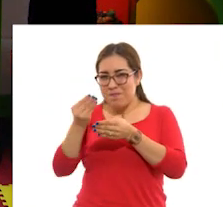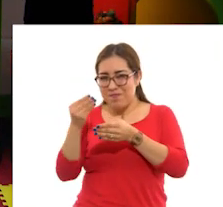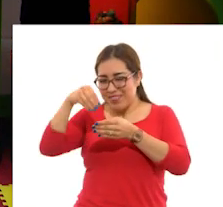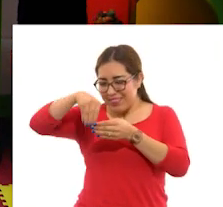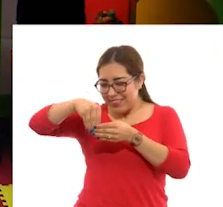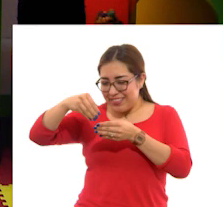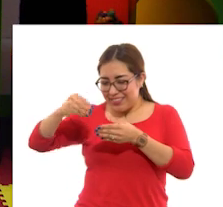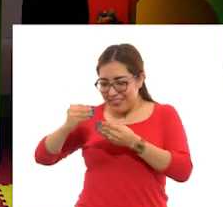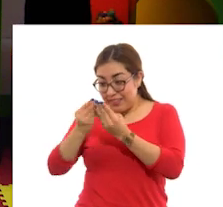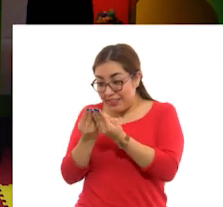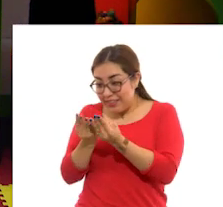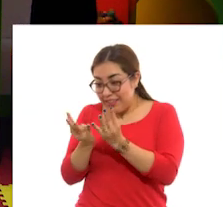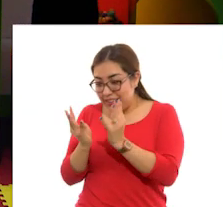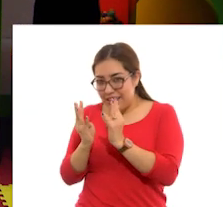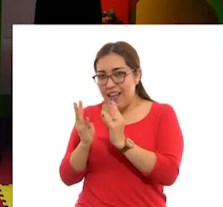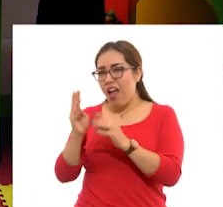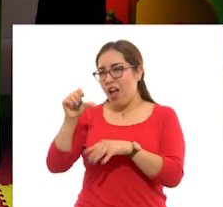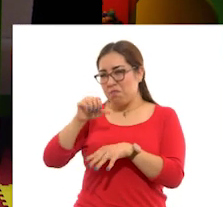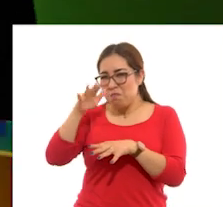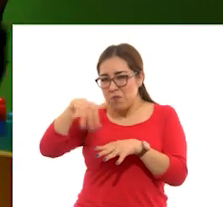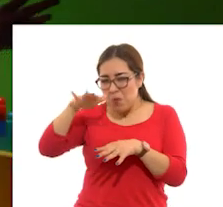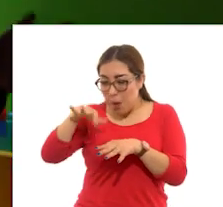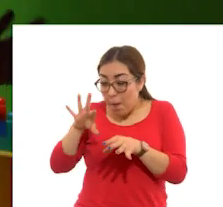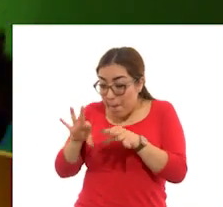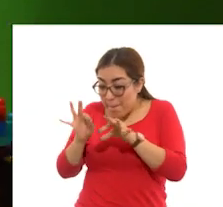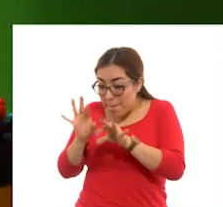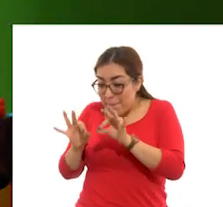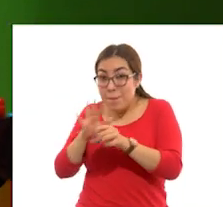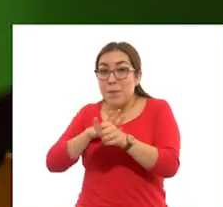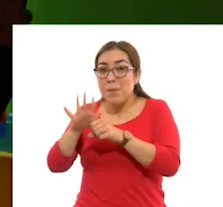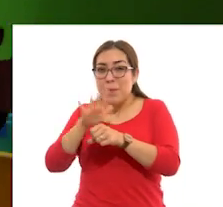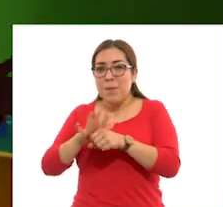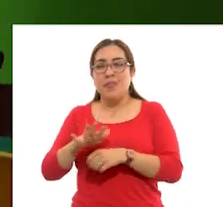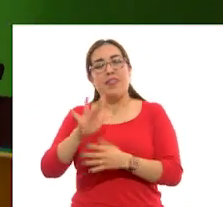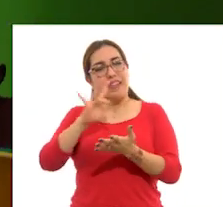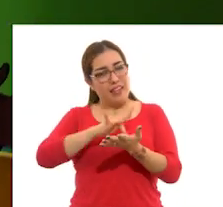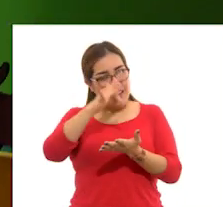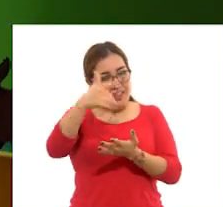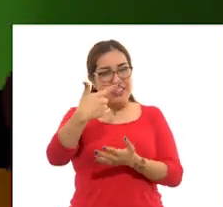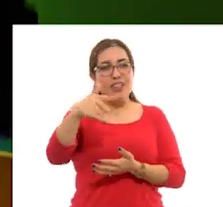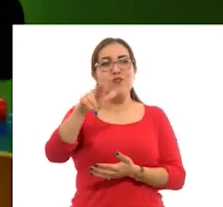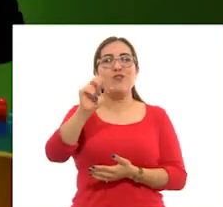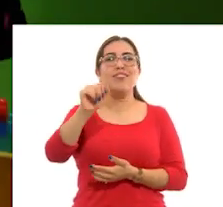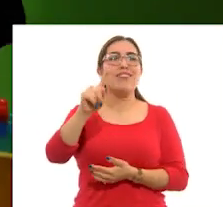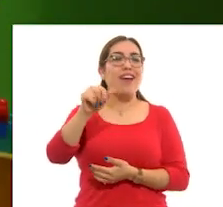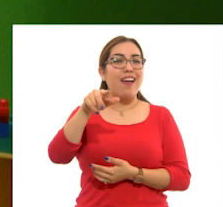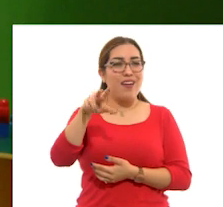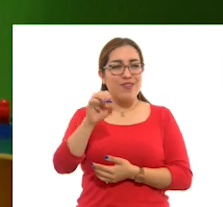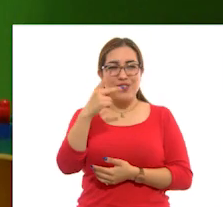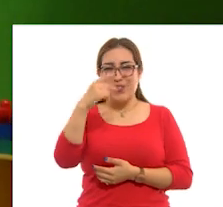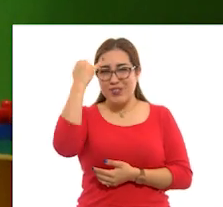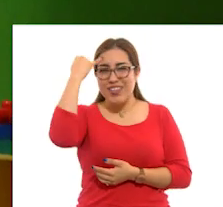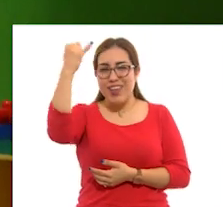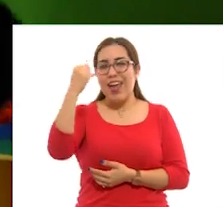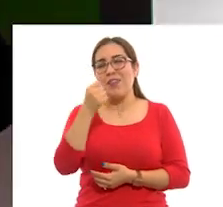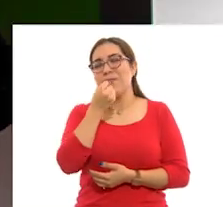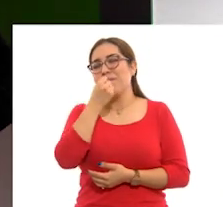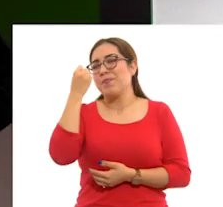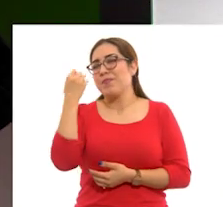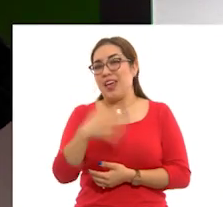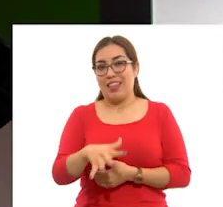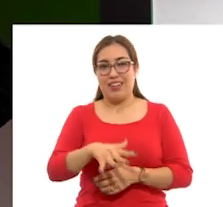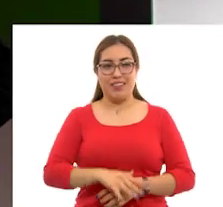Voy a buscar un cuento, Moni. Sí, oye, muy bien, Gustavo. Gracias por tu idea, ¿eh? Estuvo increíble.